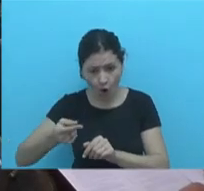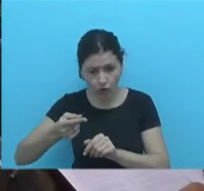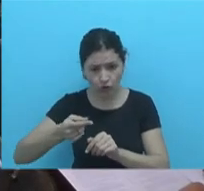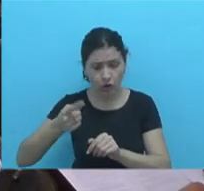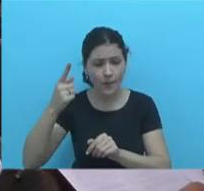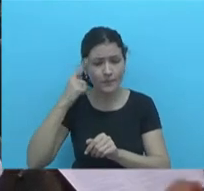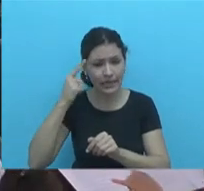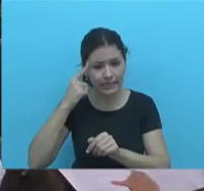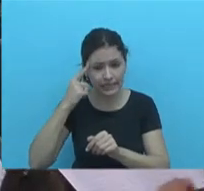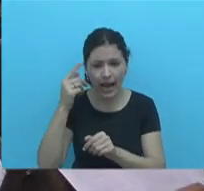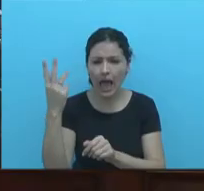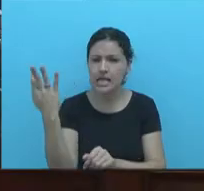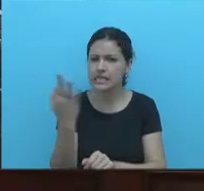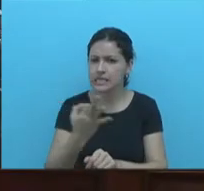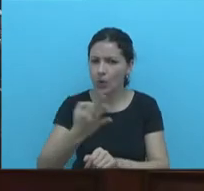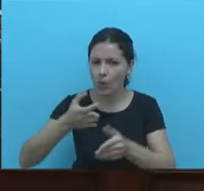implica